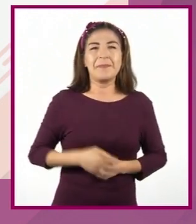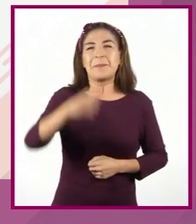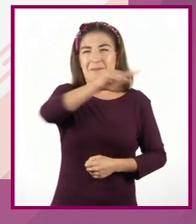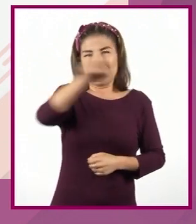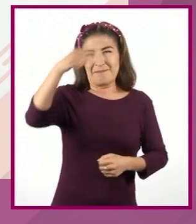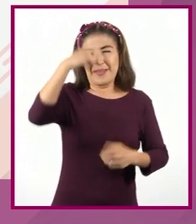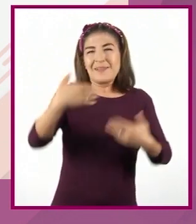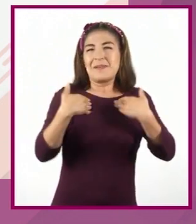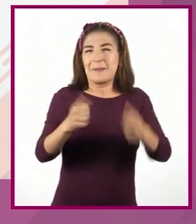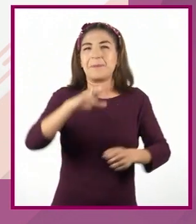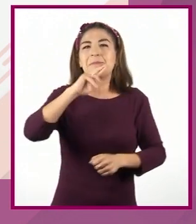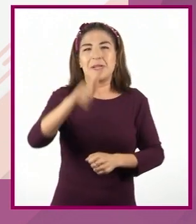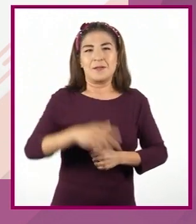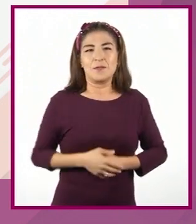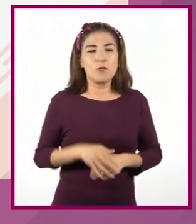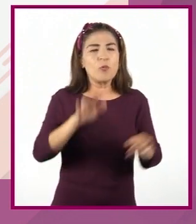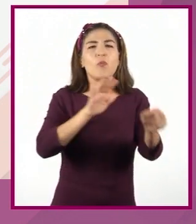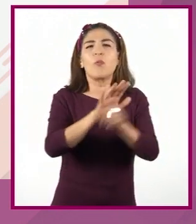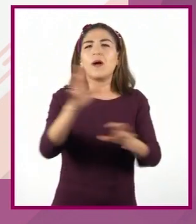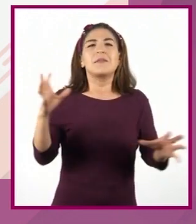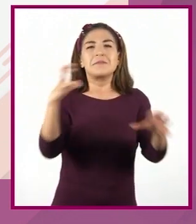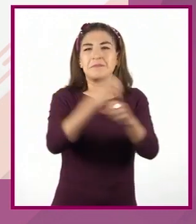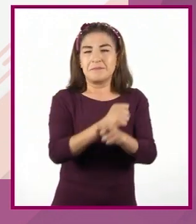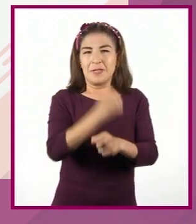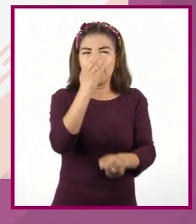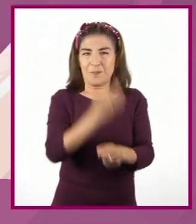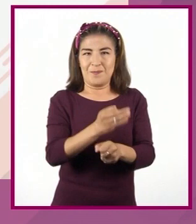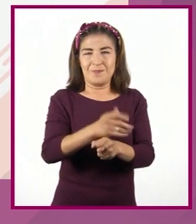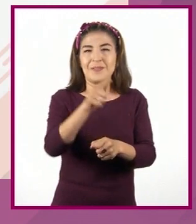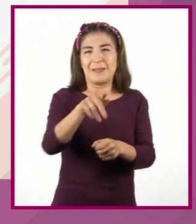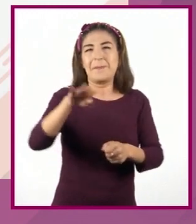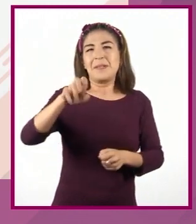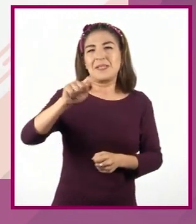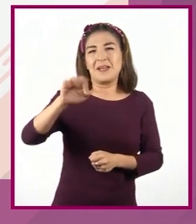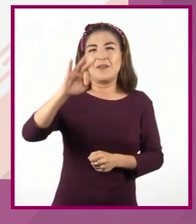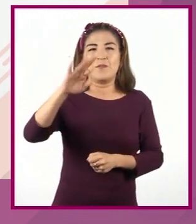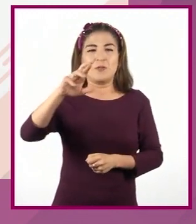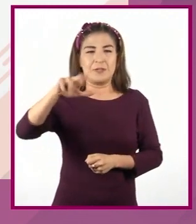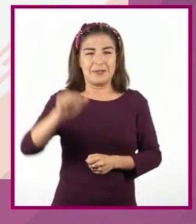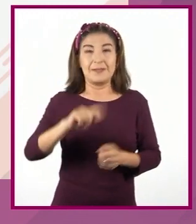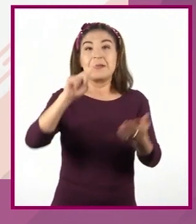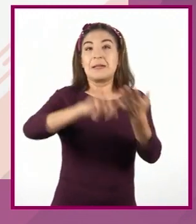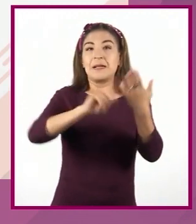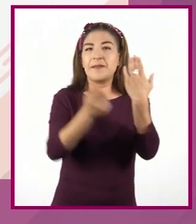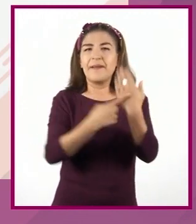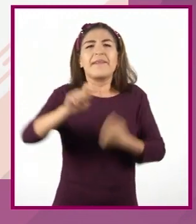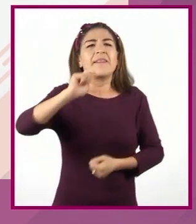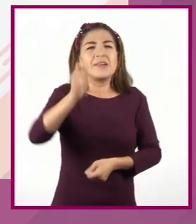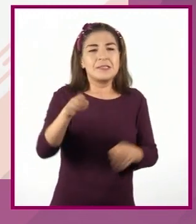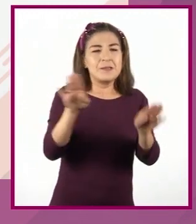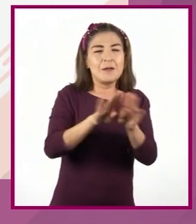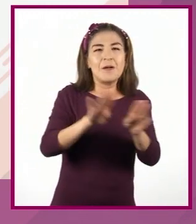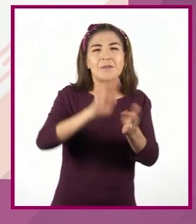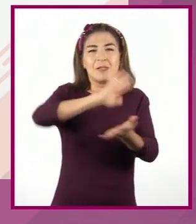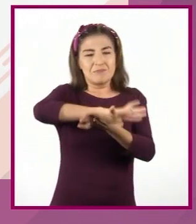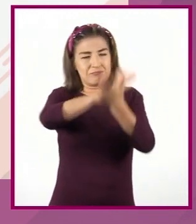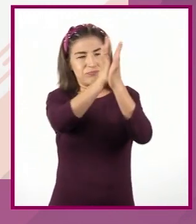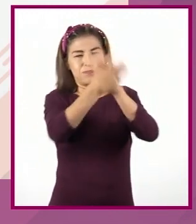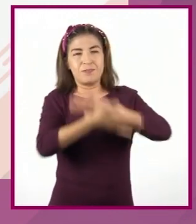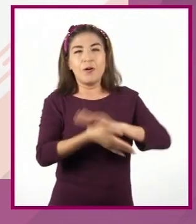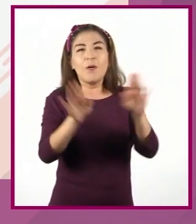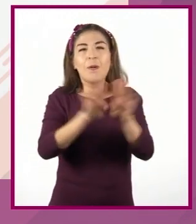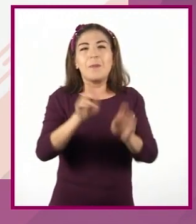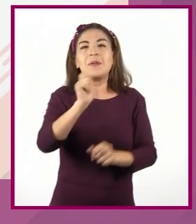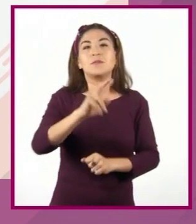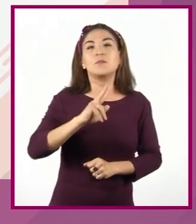claro, daremos la definición ahora de lo que es una metáfora. La metáfora es una traslación del sentido recto de